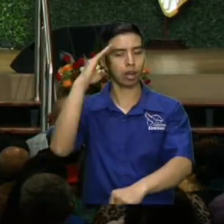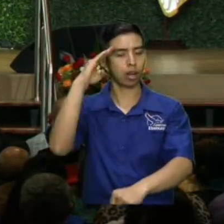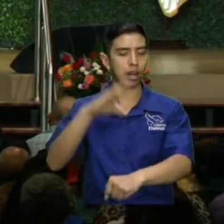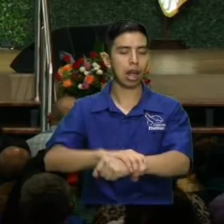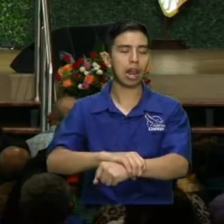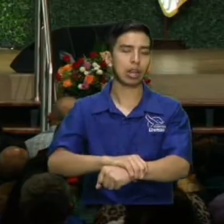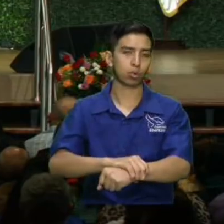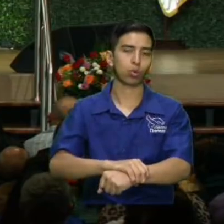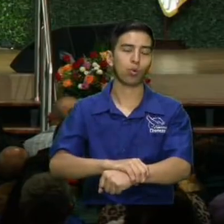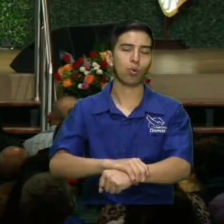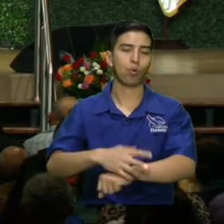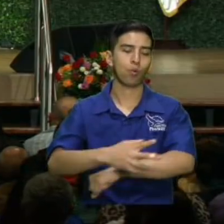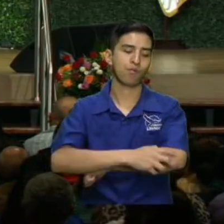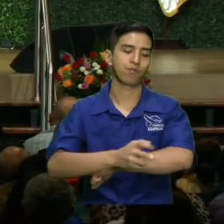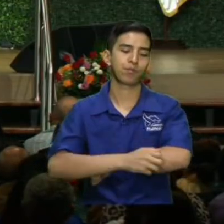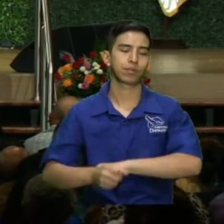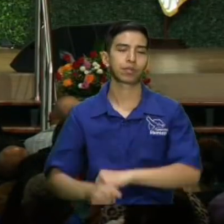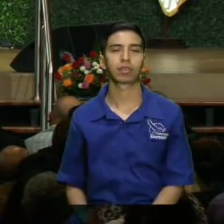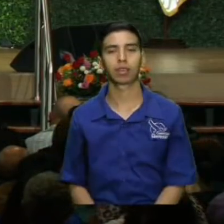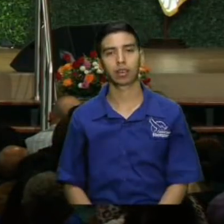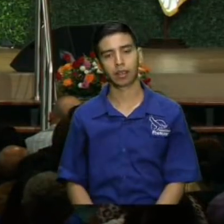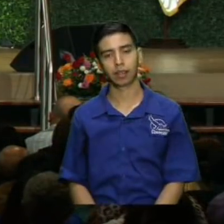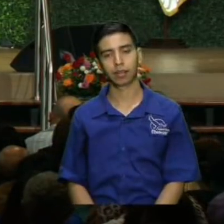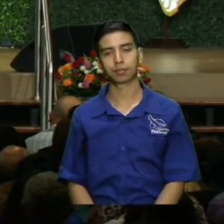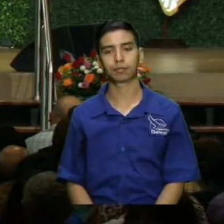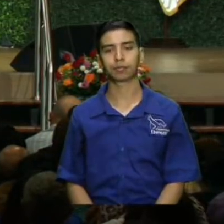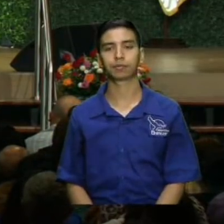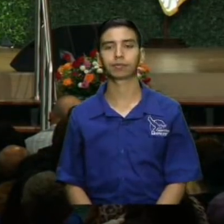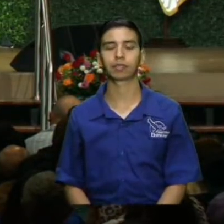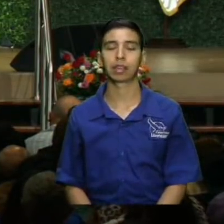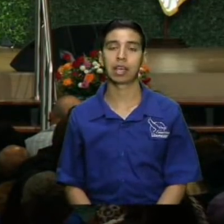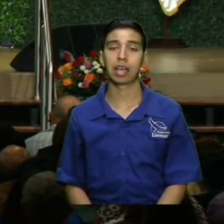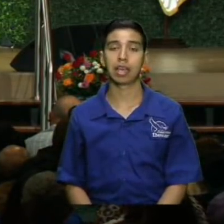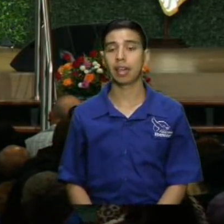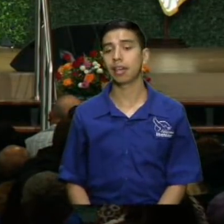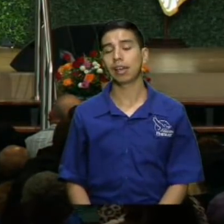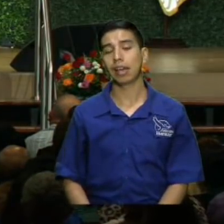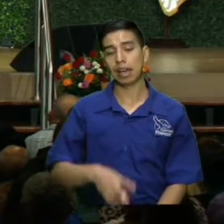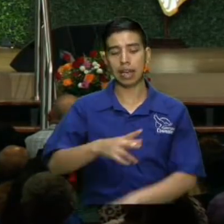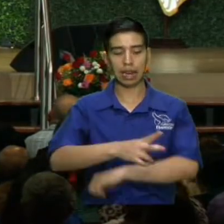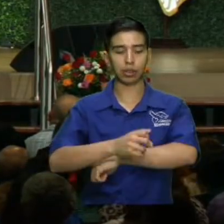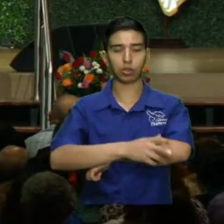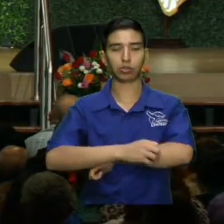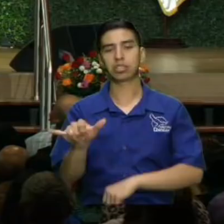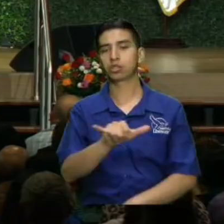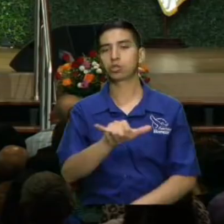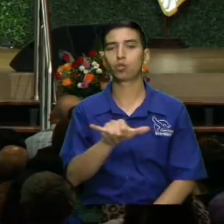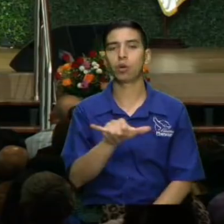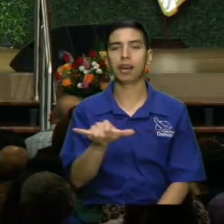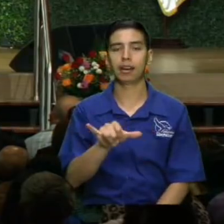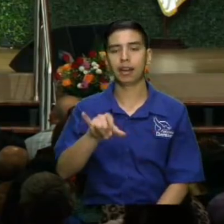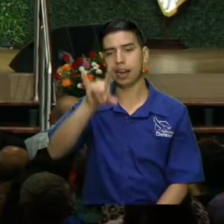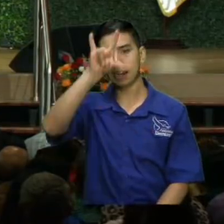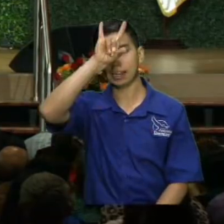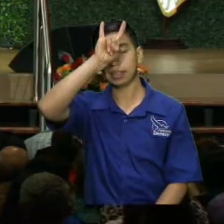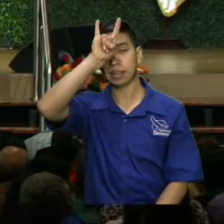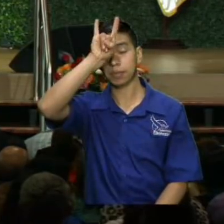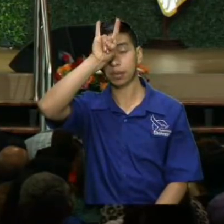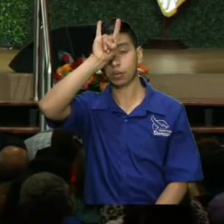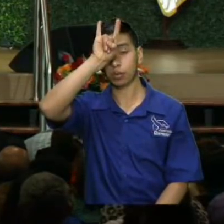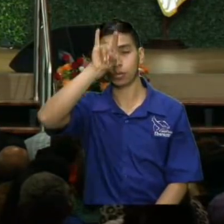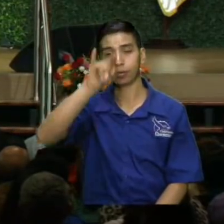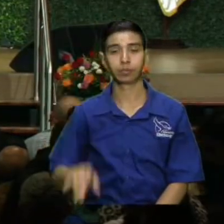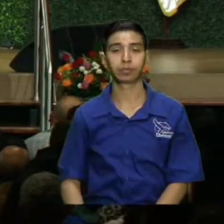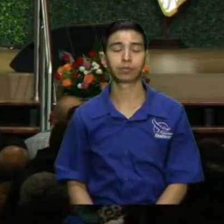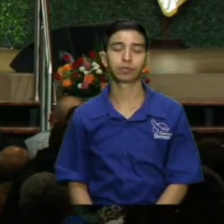diablo vino a robar, a matar y a destruir. Entonces ese ladrón que utilizó a un humano. Y entonces usted tiene